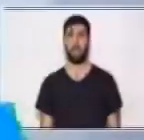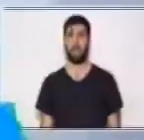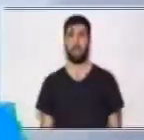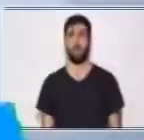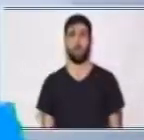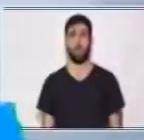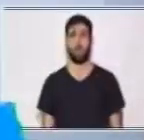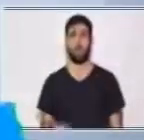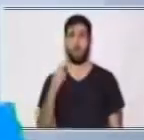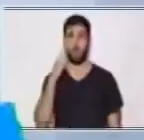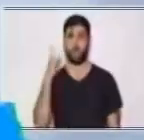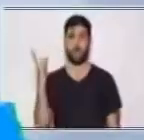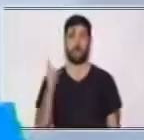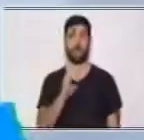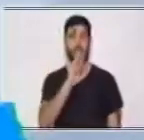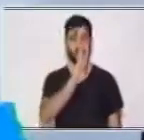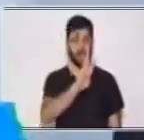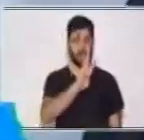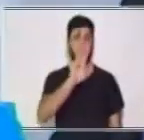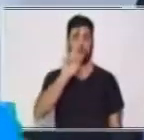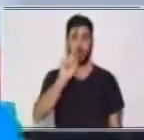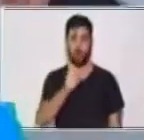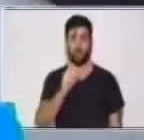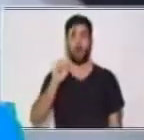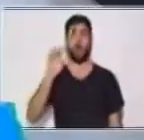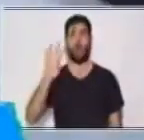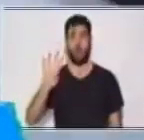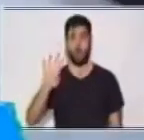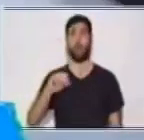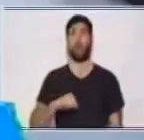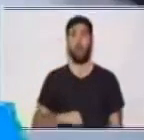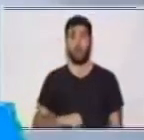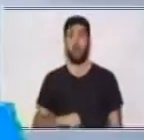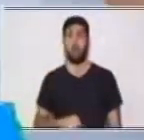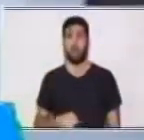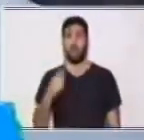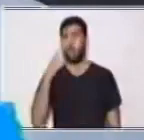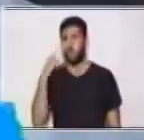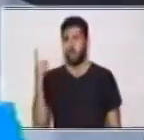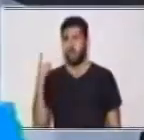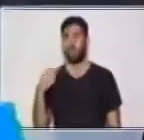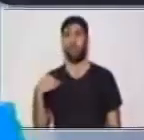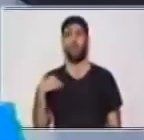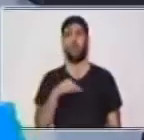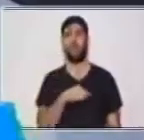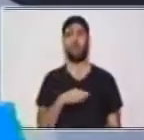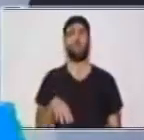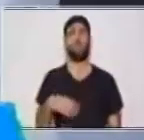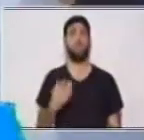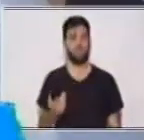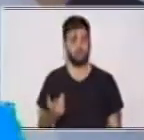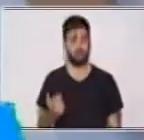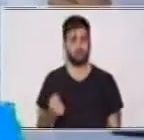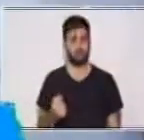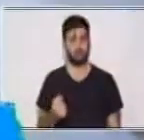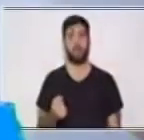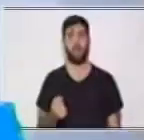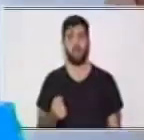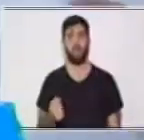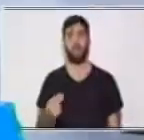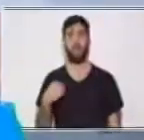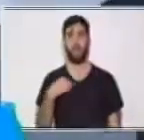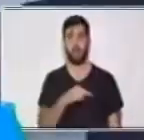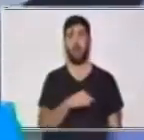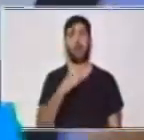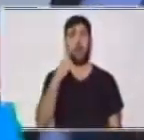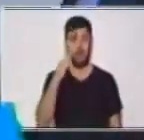3,4. El valor que nosotros estamos considerando, 3,4, lo estamos